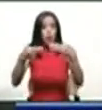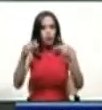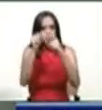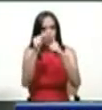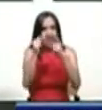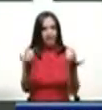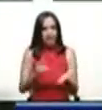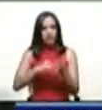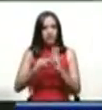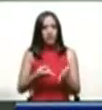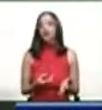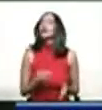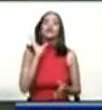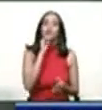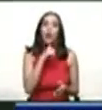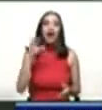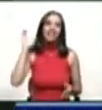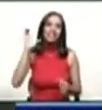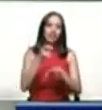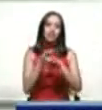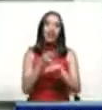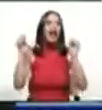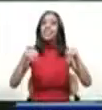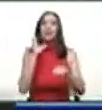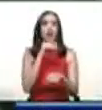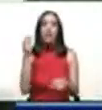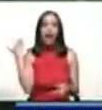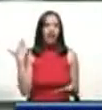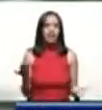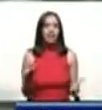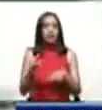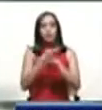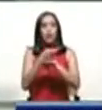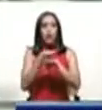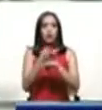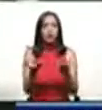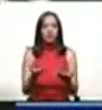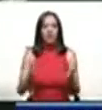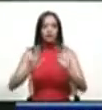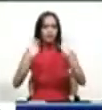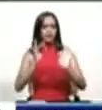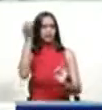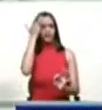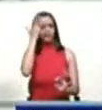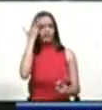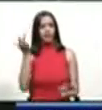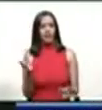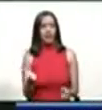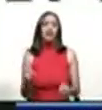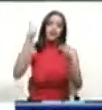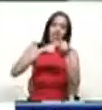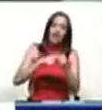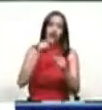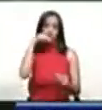república, no hay Estado. Aquí no había Estado, aquí estaba un Estado de figura, subordinado a la burguesía que